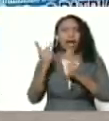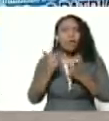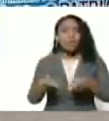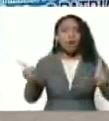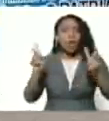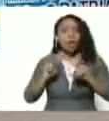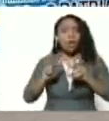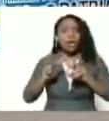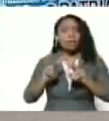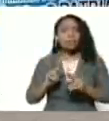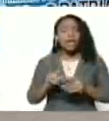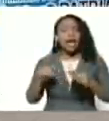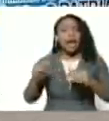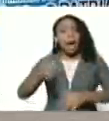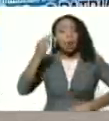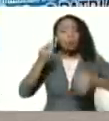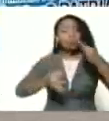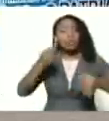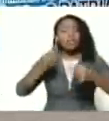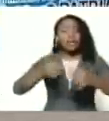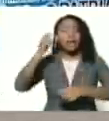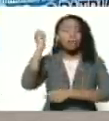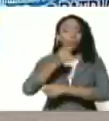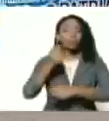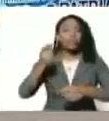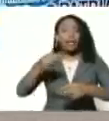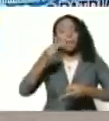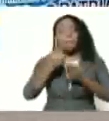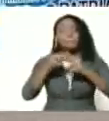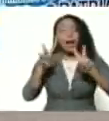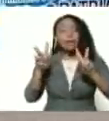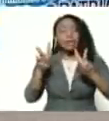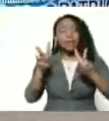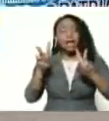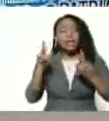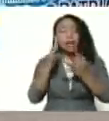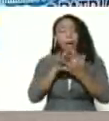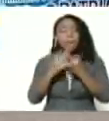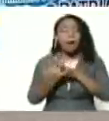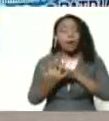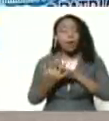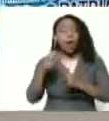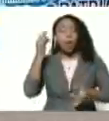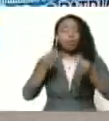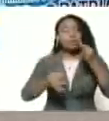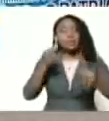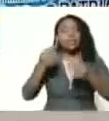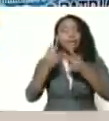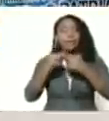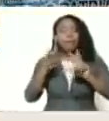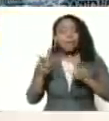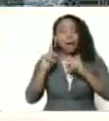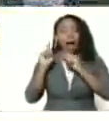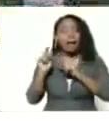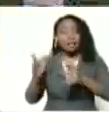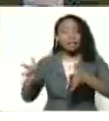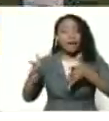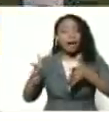valores. En la justicia de paz del barrio, ahí se gana. En la justicia de paz, ahí se